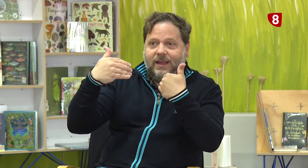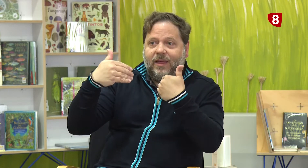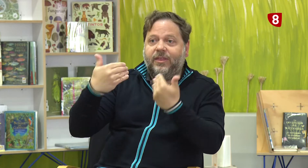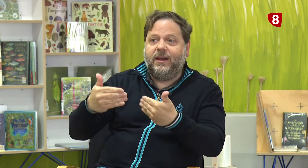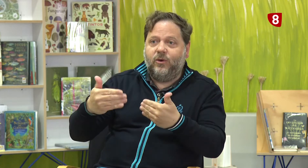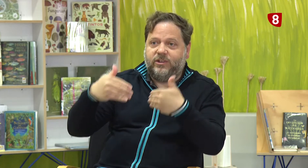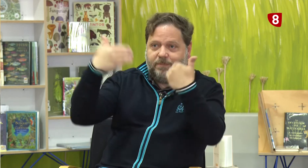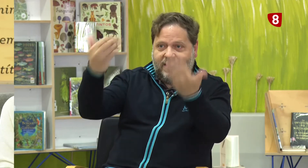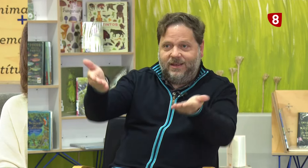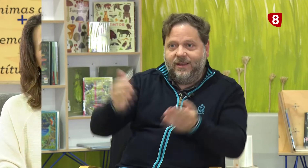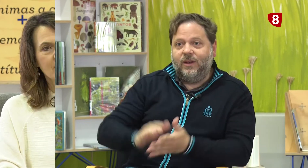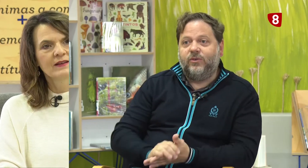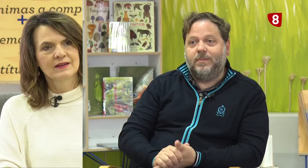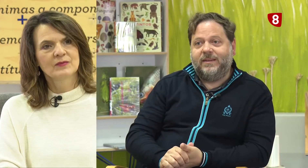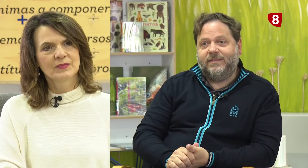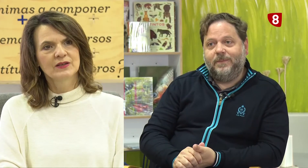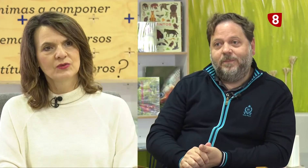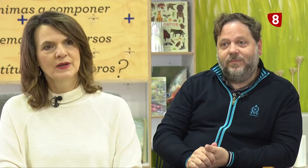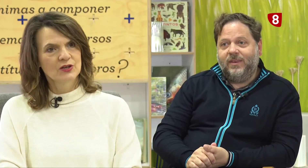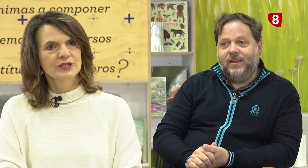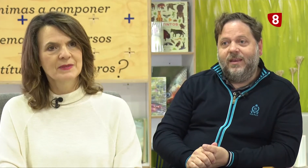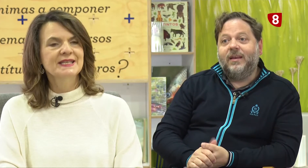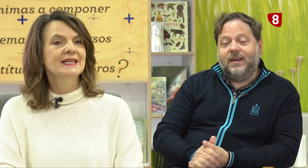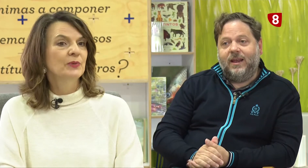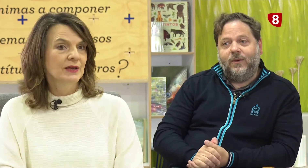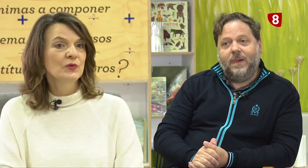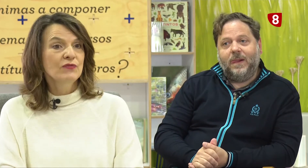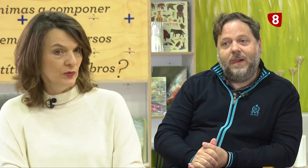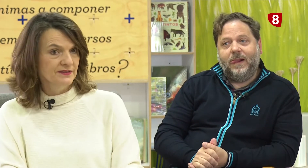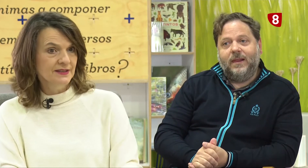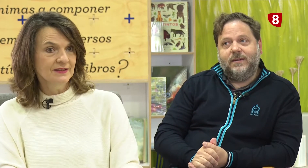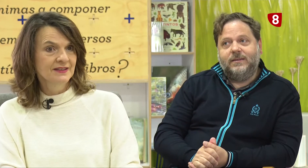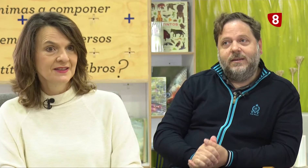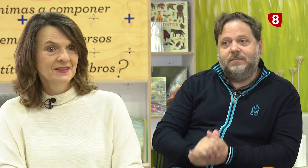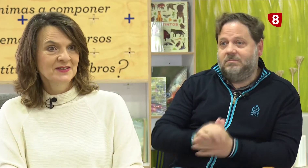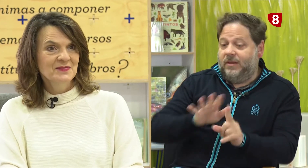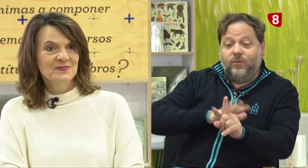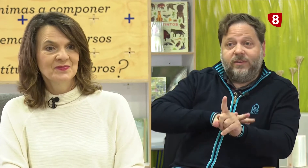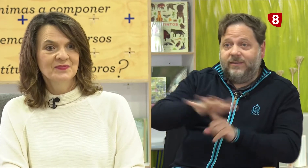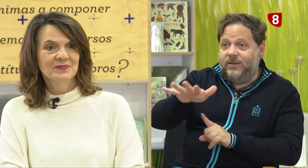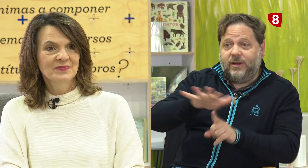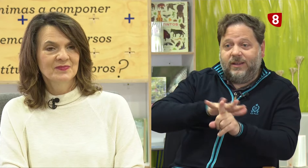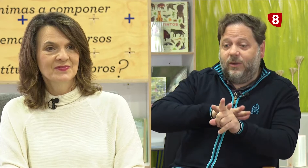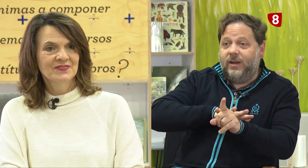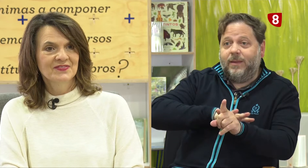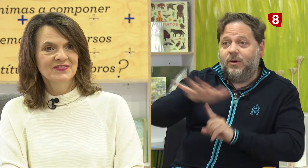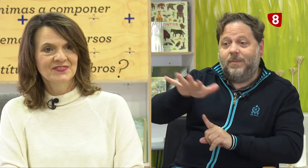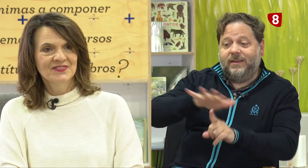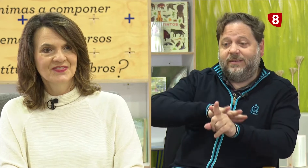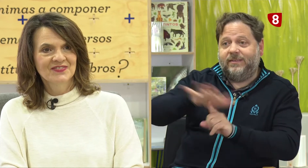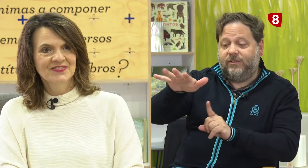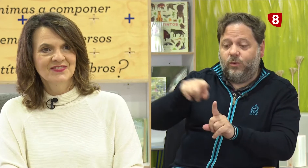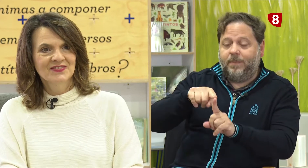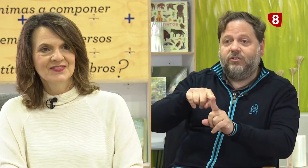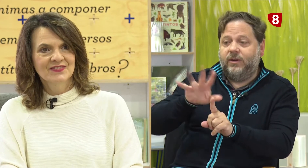hacer cosas para los demás. Para los demás. Y, por ejemplo, influencer. Influencer, el signo que utilizamos